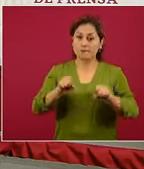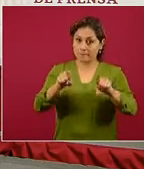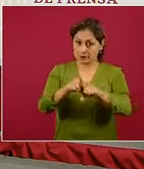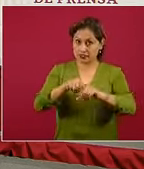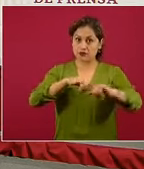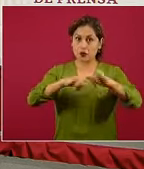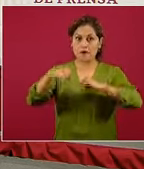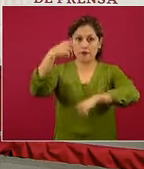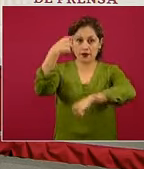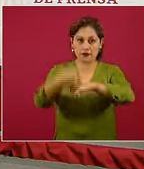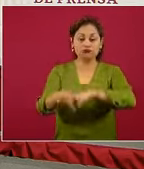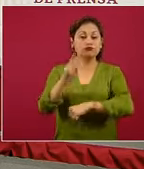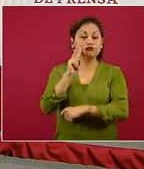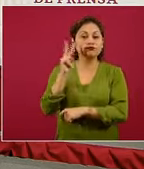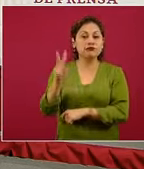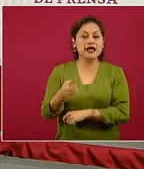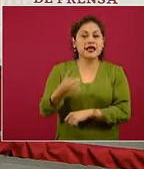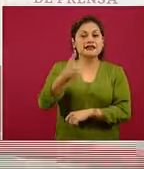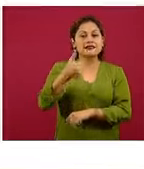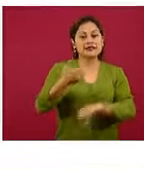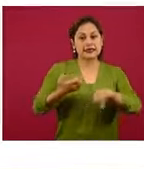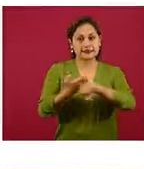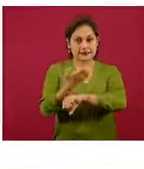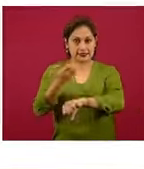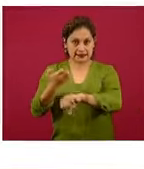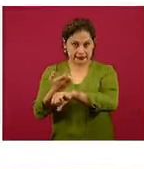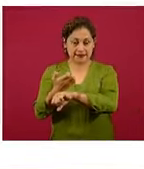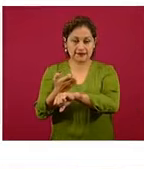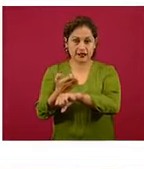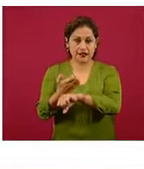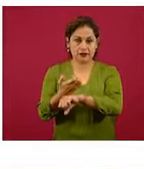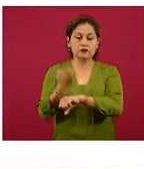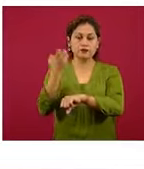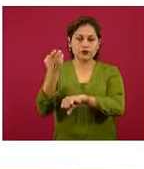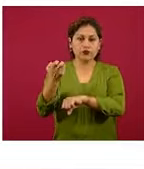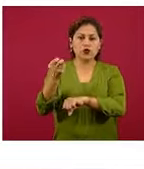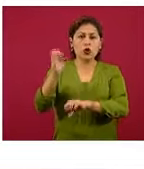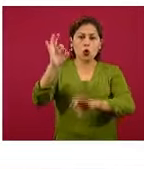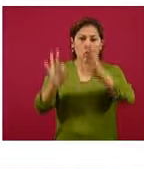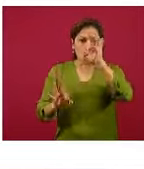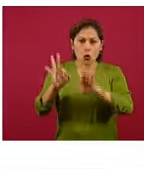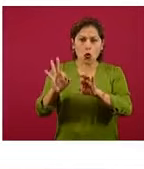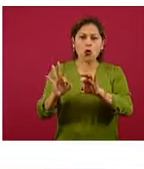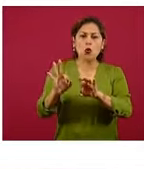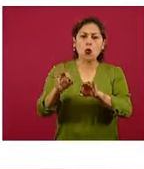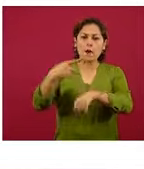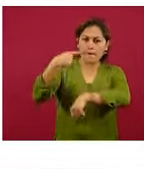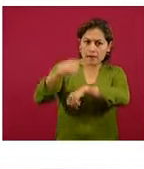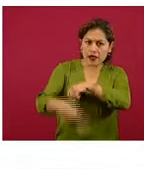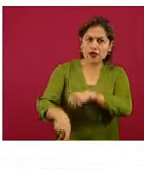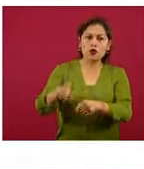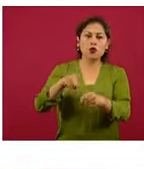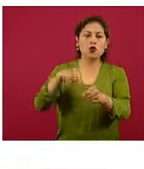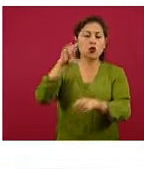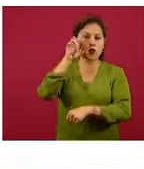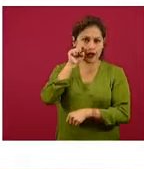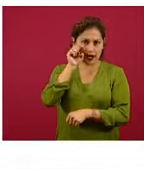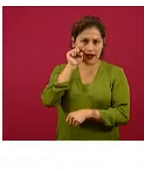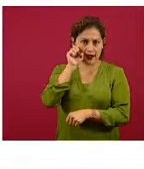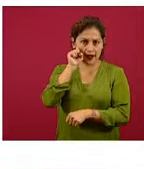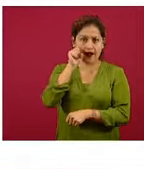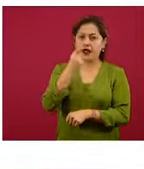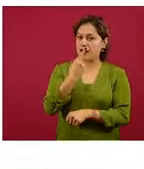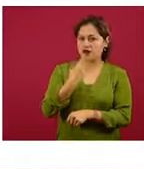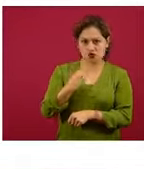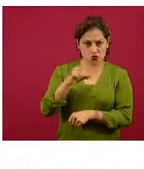aquí destacamos 6 entidades que, a pesar que salieron en el nivel de riesgo alto, que es el naranja, son entidades que en